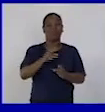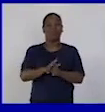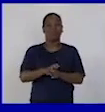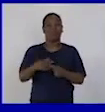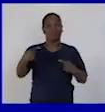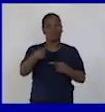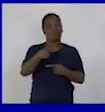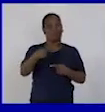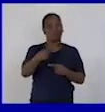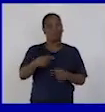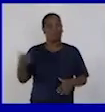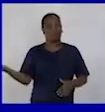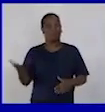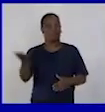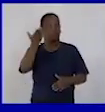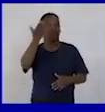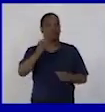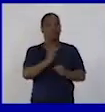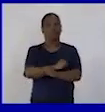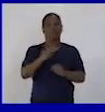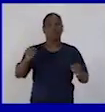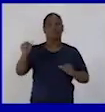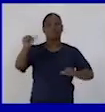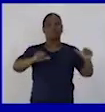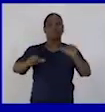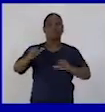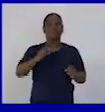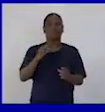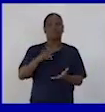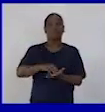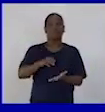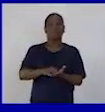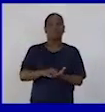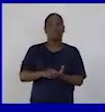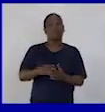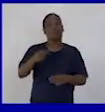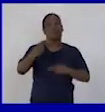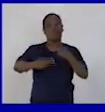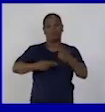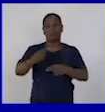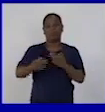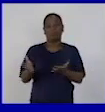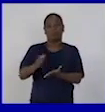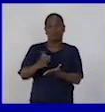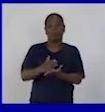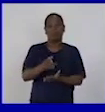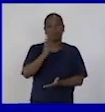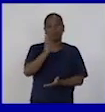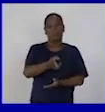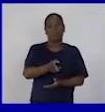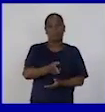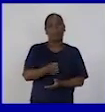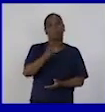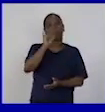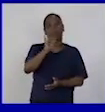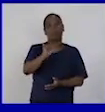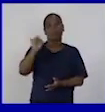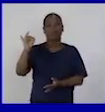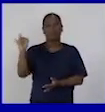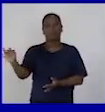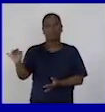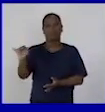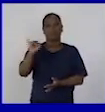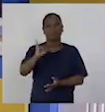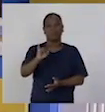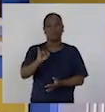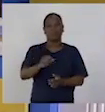que aumentan la velocidad de las reacciones químicas, donde estaríamos utilizando el libro de texto desde la página 76 hasta la